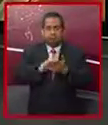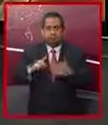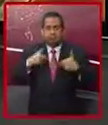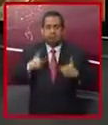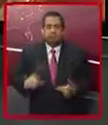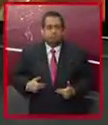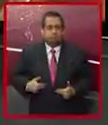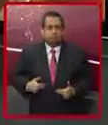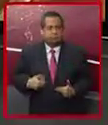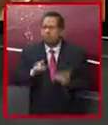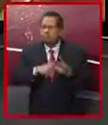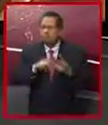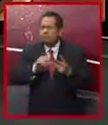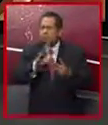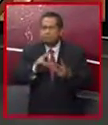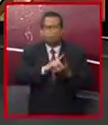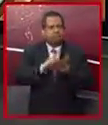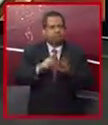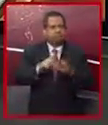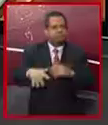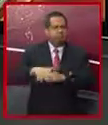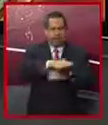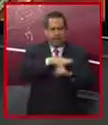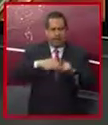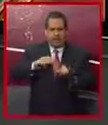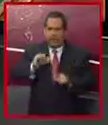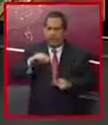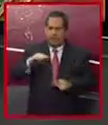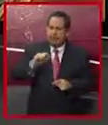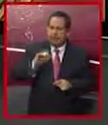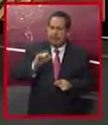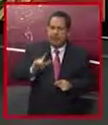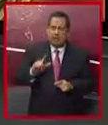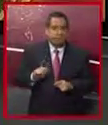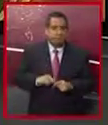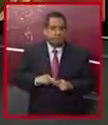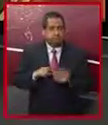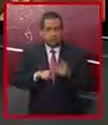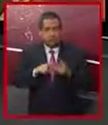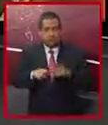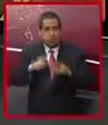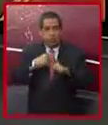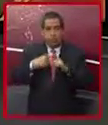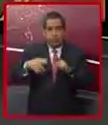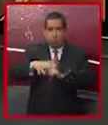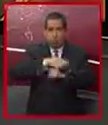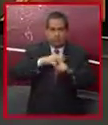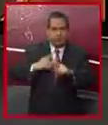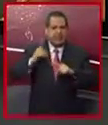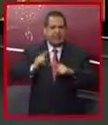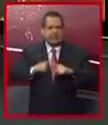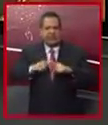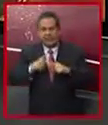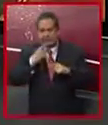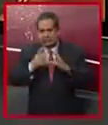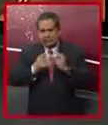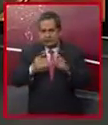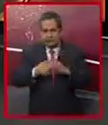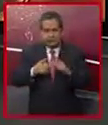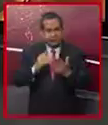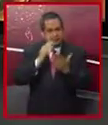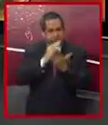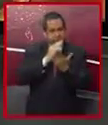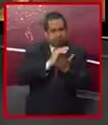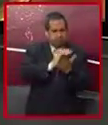humanos, de derechos ambientales. Sí. Particularmente en el tema de medio ambiente, lo que nosotros decimos ha sido una